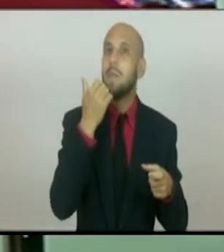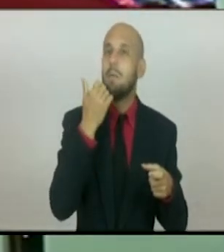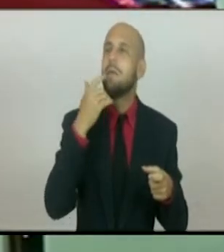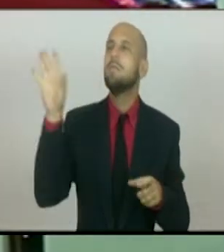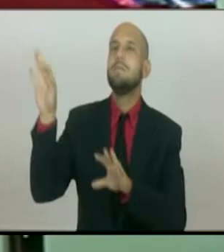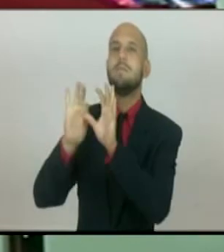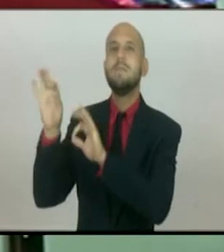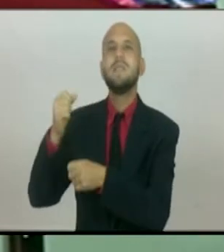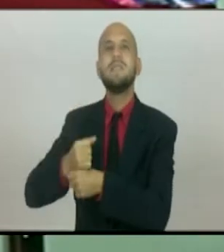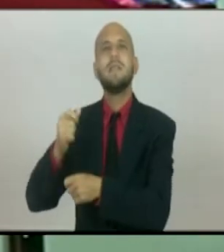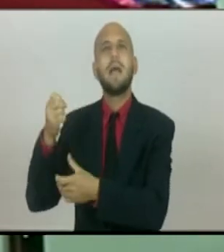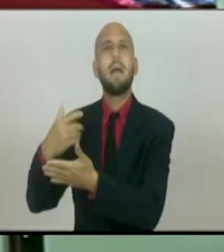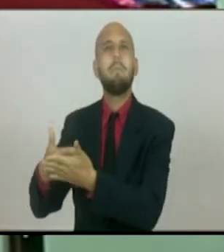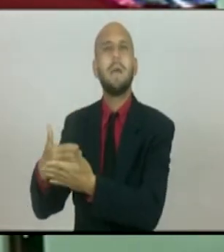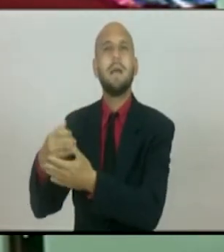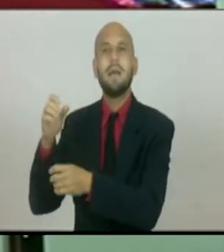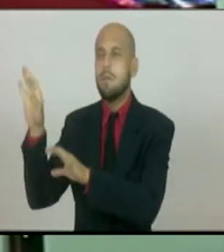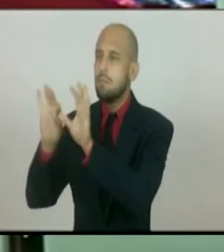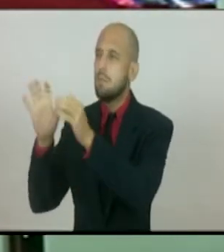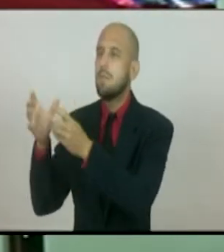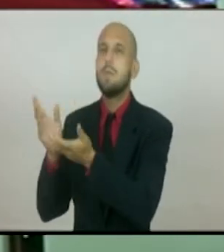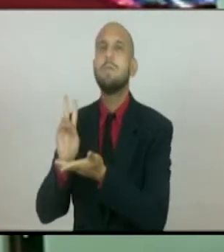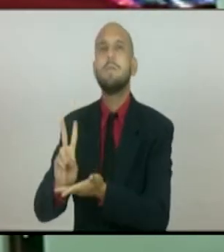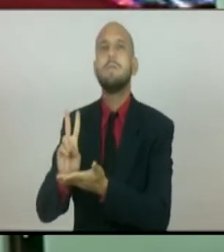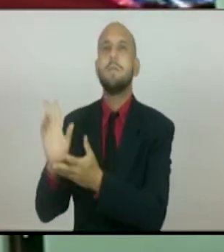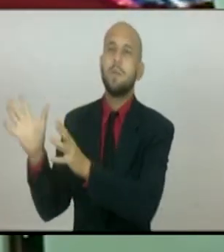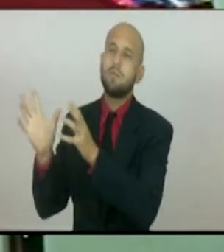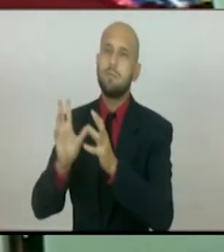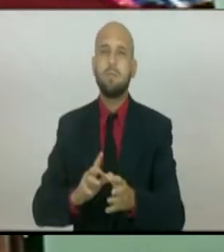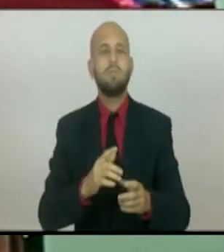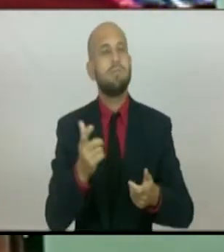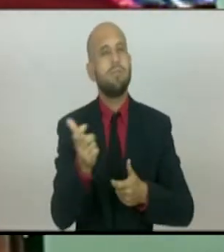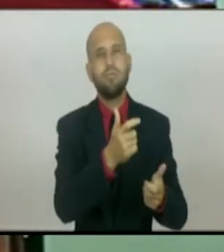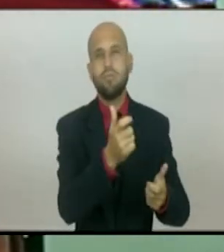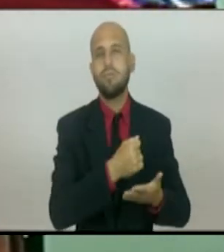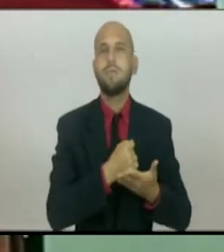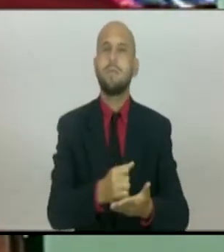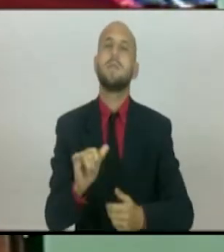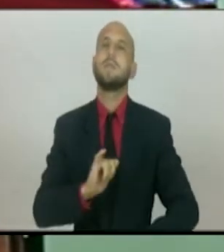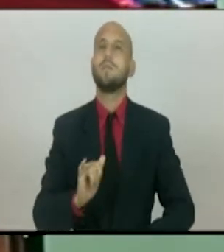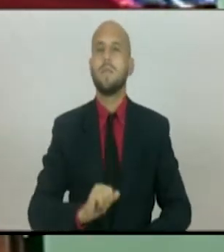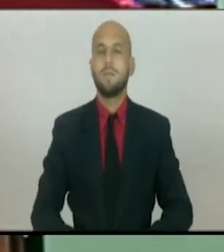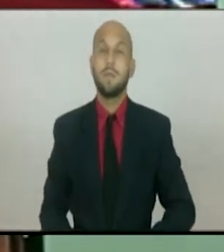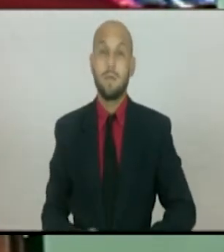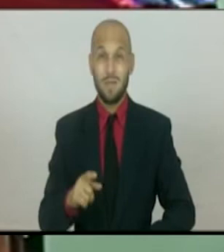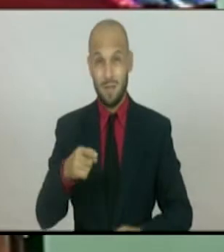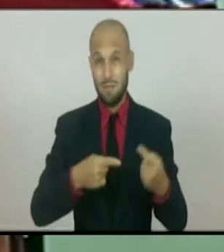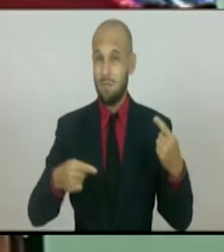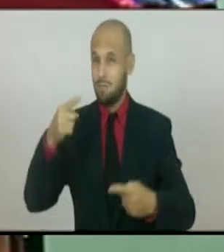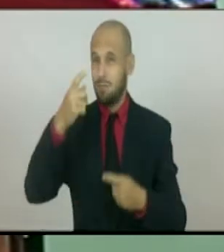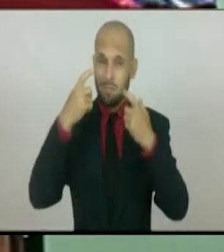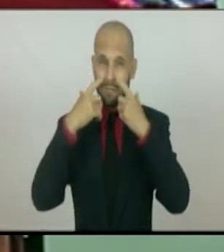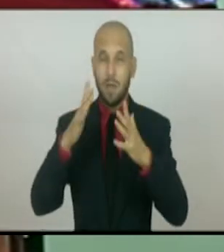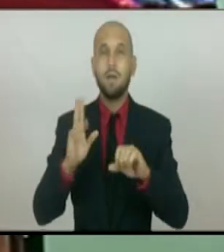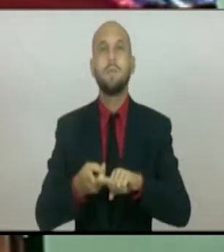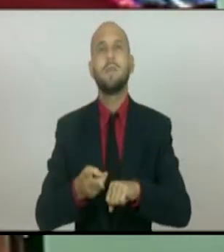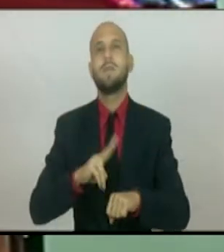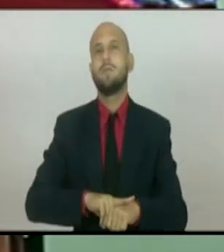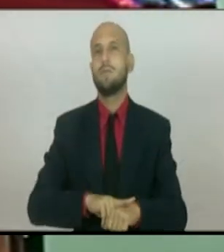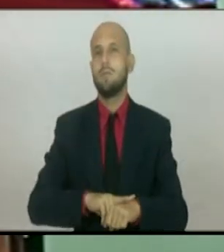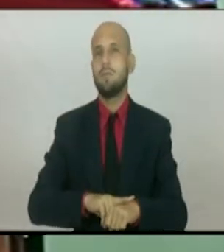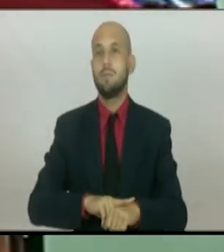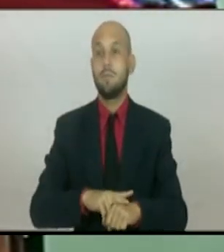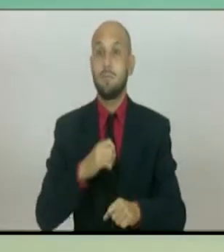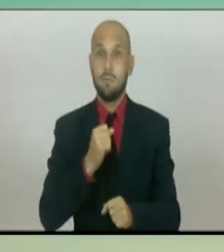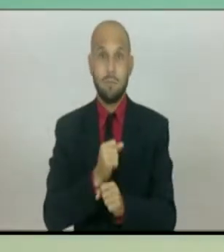desde la educación de los ciudadanos en este sentido? Bueno, es la mayor importancia porque si prevenimos, si hacemos desde un inicio las